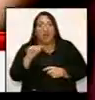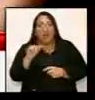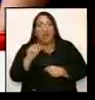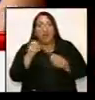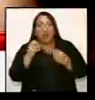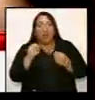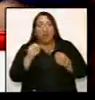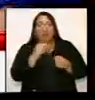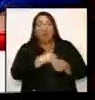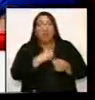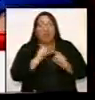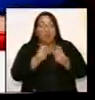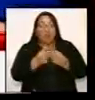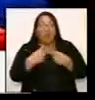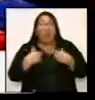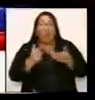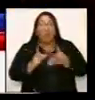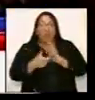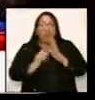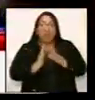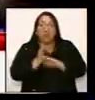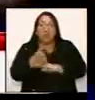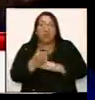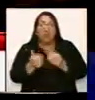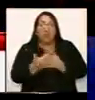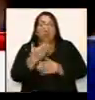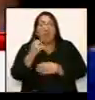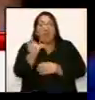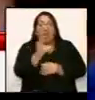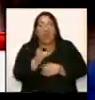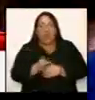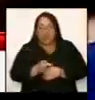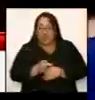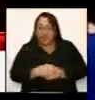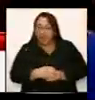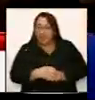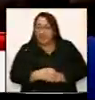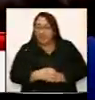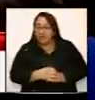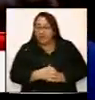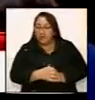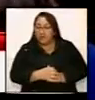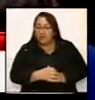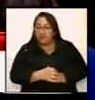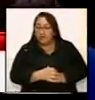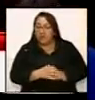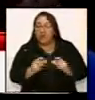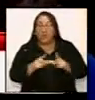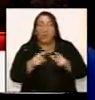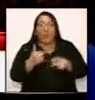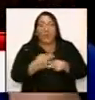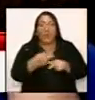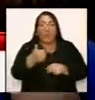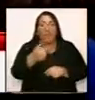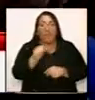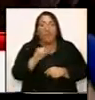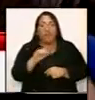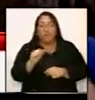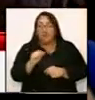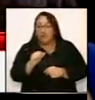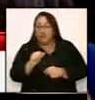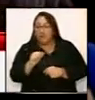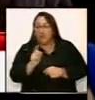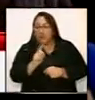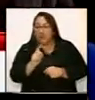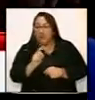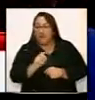relaciones exteriores y pudimos pasar por la nueva carretera a la zona de Asís. Es el tema siguiente. El siguiente